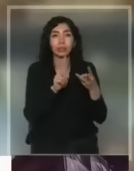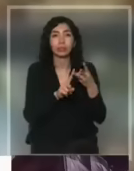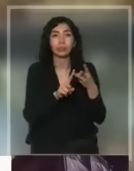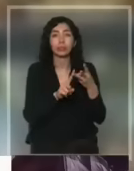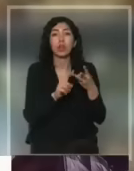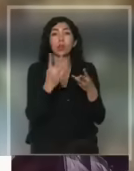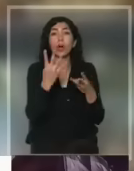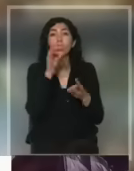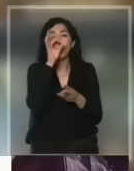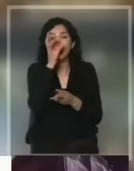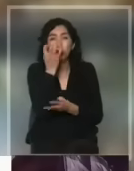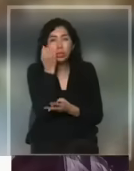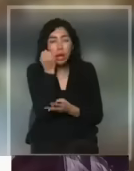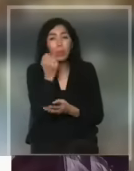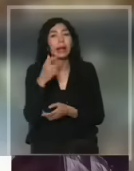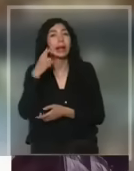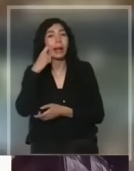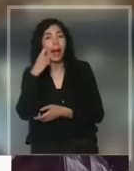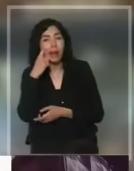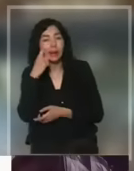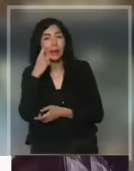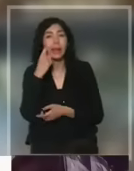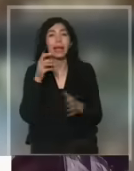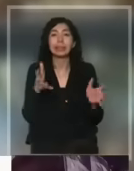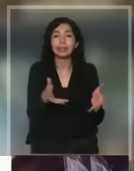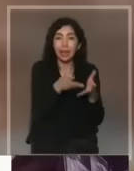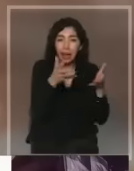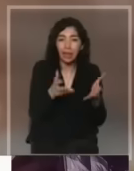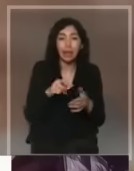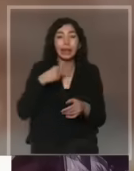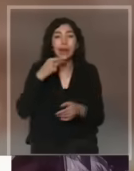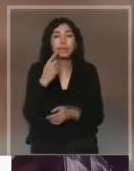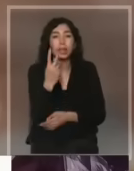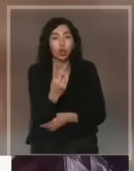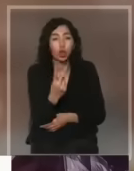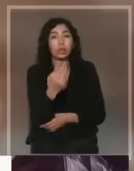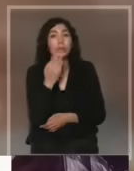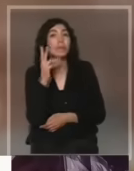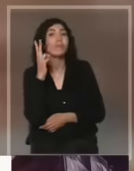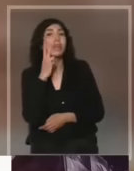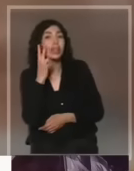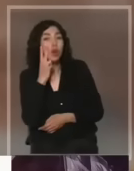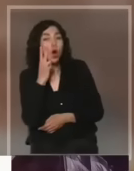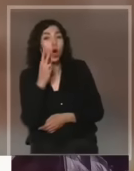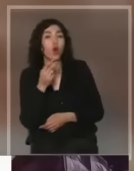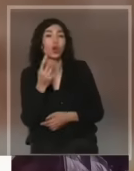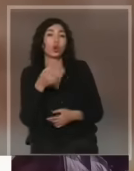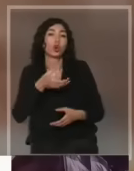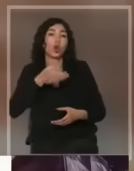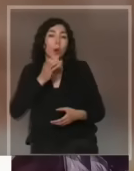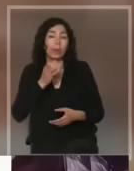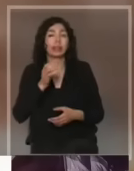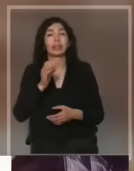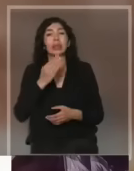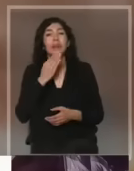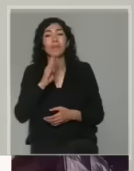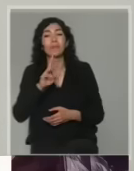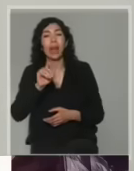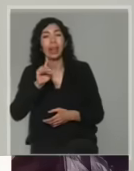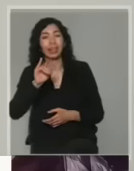4 pisco sour, lomo vetado, ensalada César, 2 cafés, una copa de vino y otra de brandy. Monsalve pagó por todo